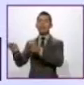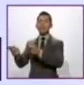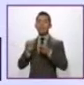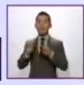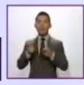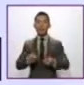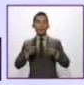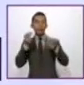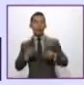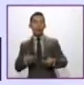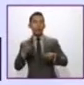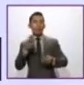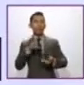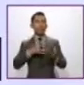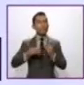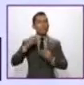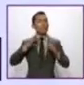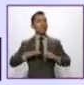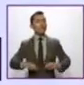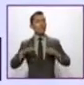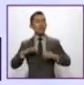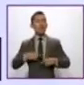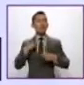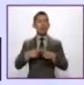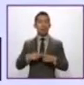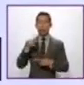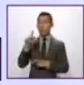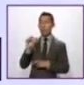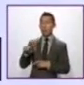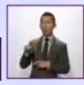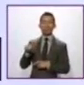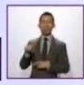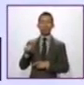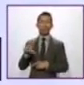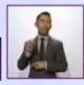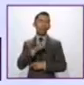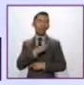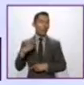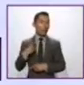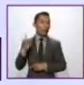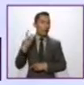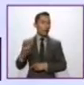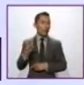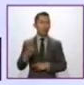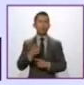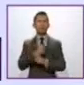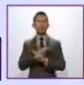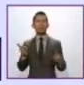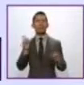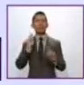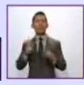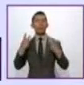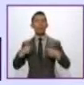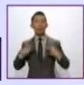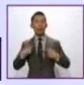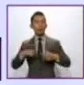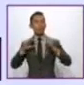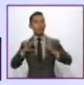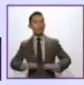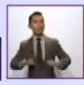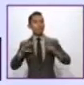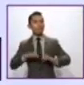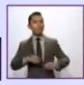empresa, como lo ha manejado el gobierno del PAN, pero una empresa en donde los únicos beneficiarios